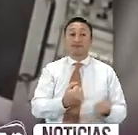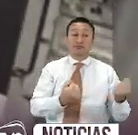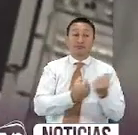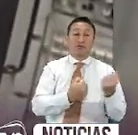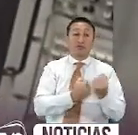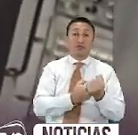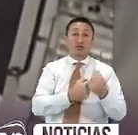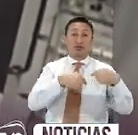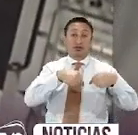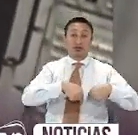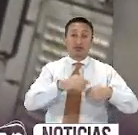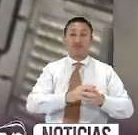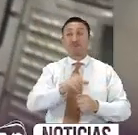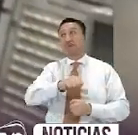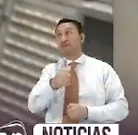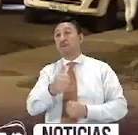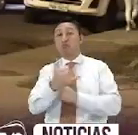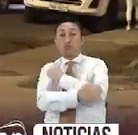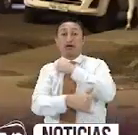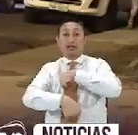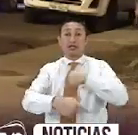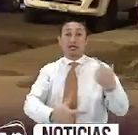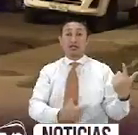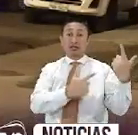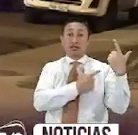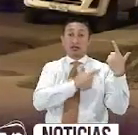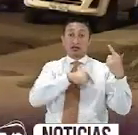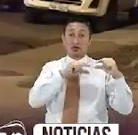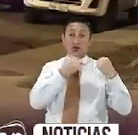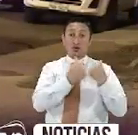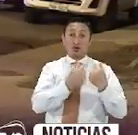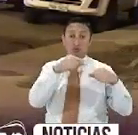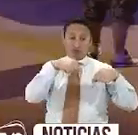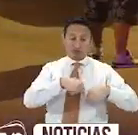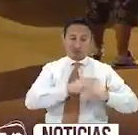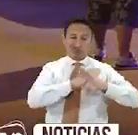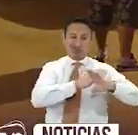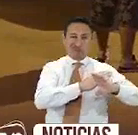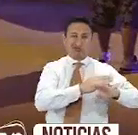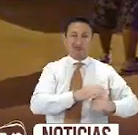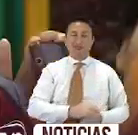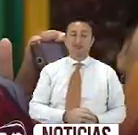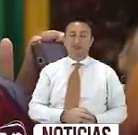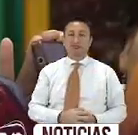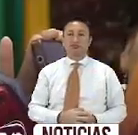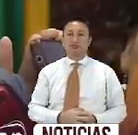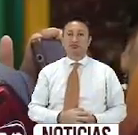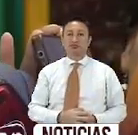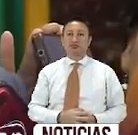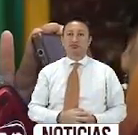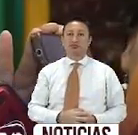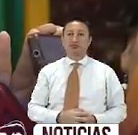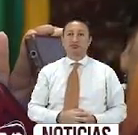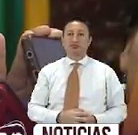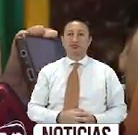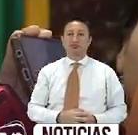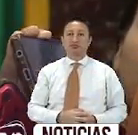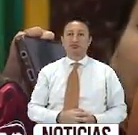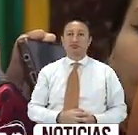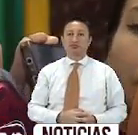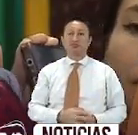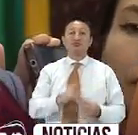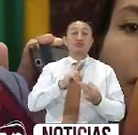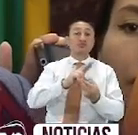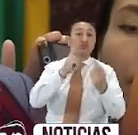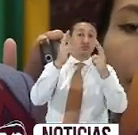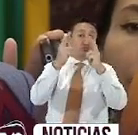de uniformados de extranjeros poder enfrentar de mejor forma al crimen organizado y narcotráfico. Se hace una modificación